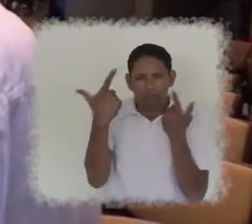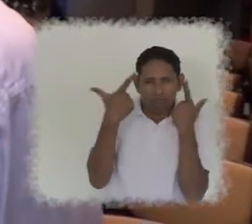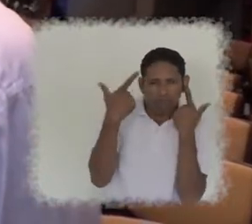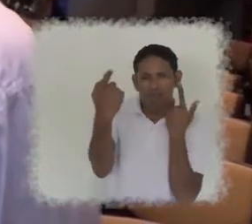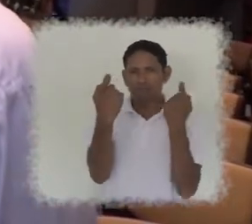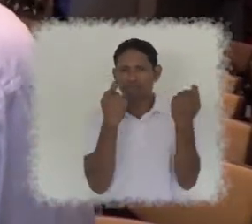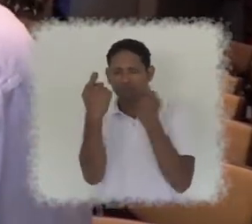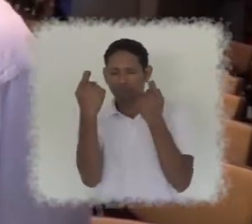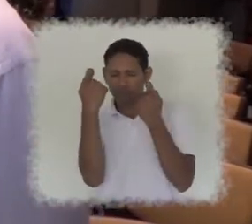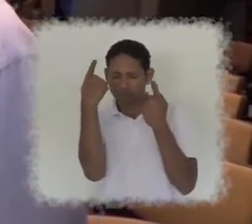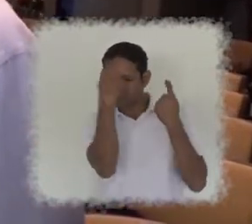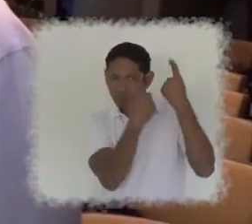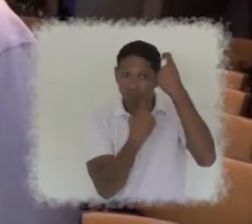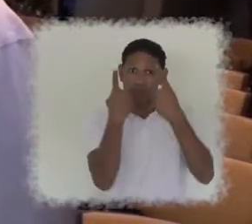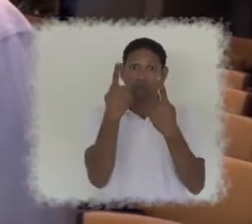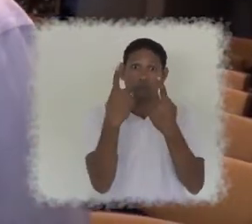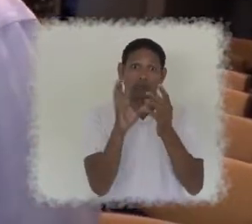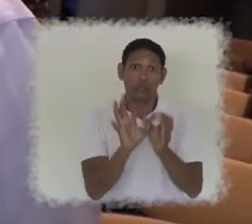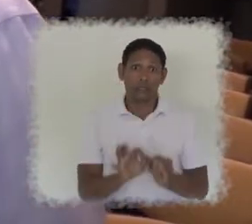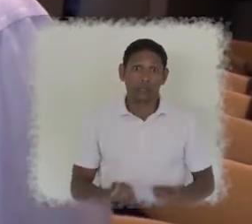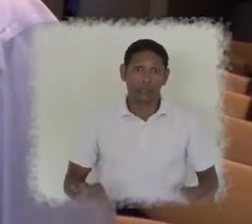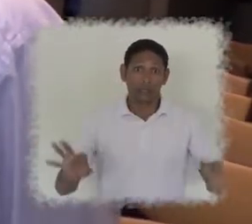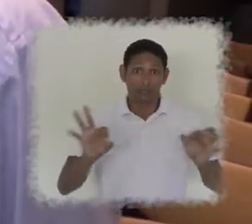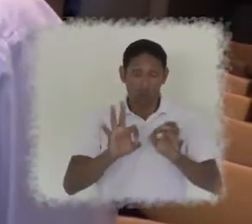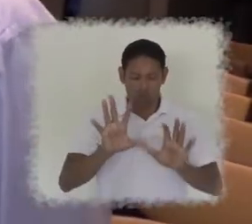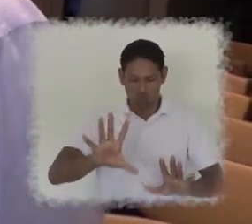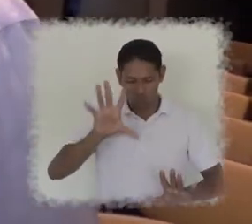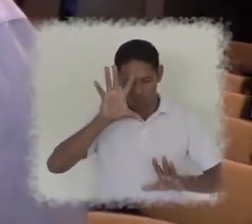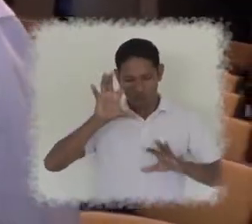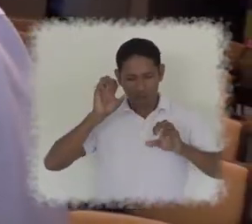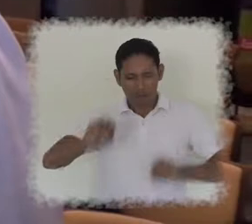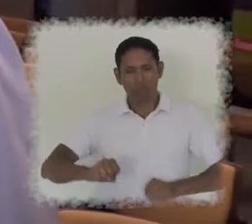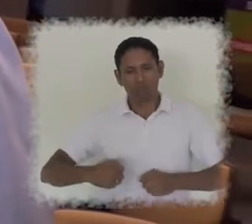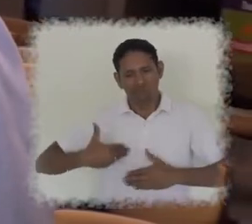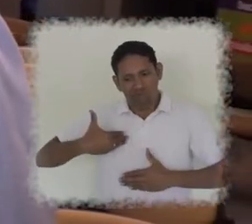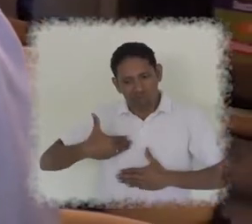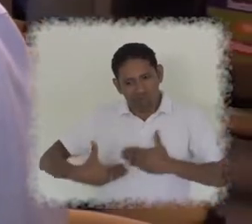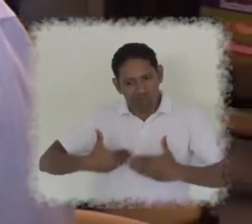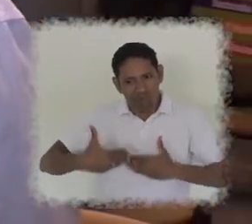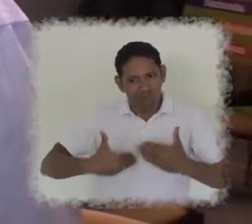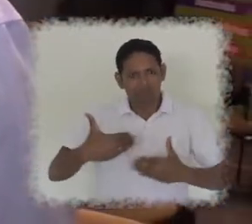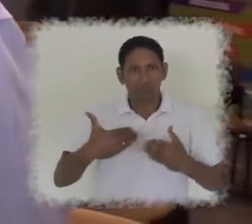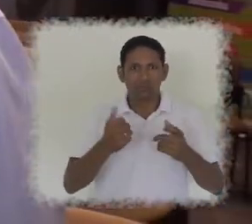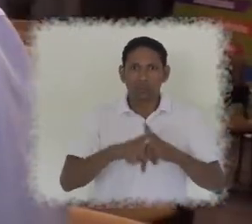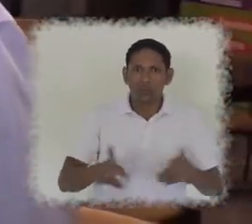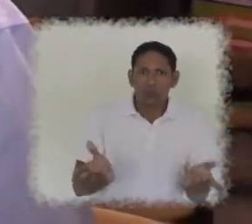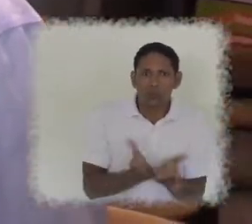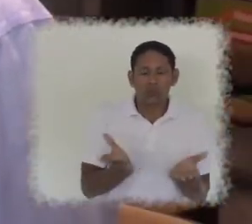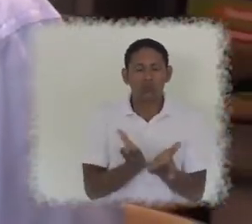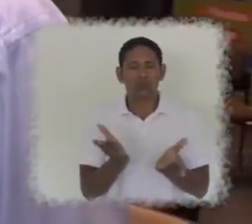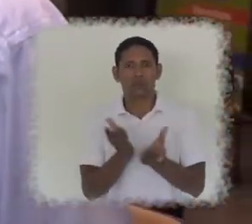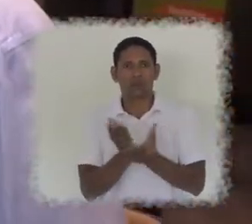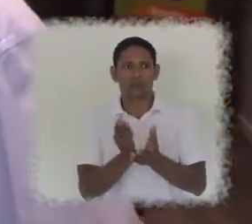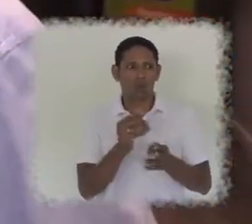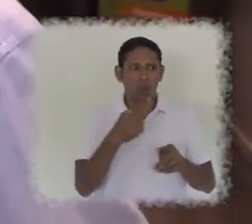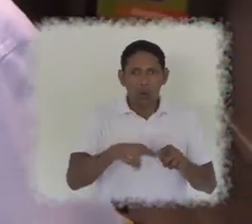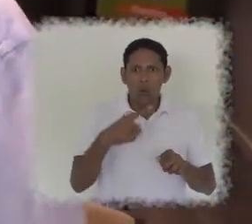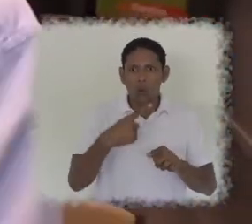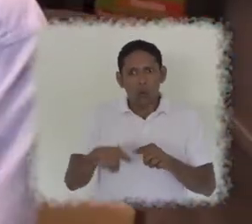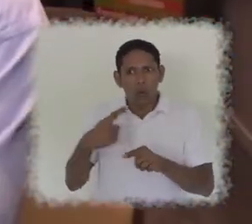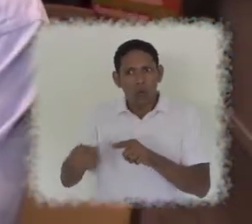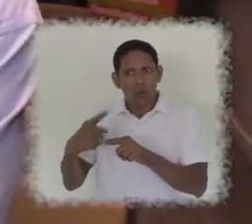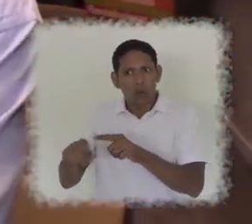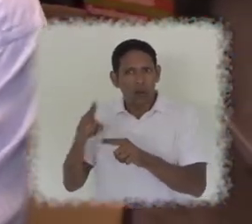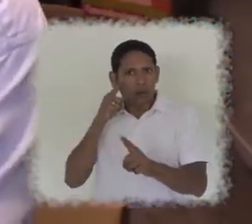plazo y generar capacidad, ¿no?, con todos los estudiantes,